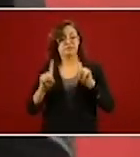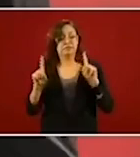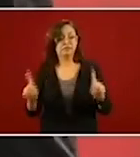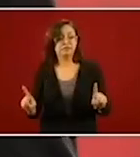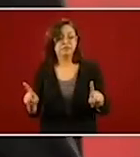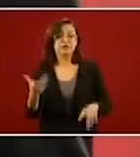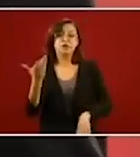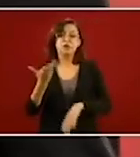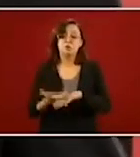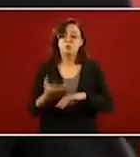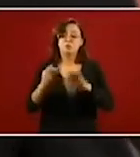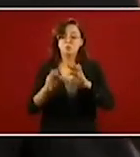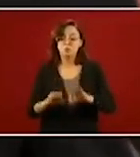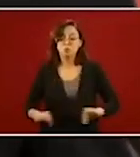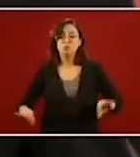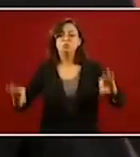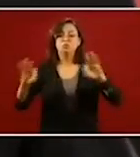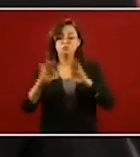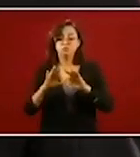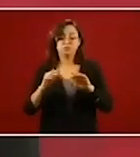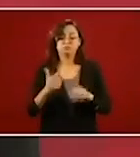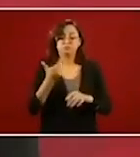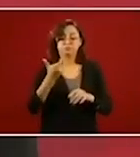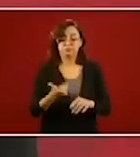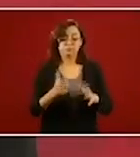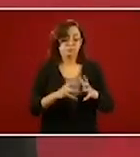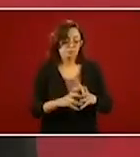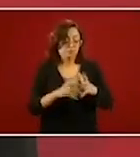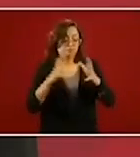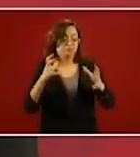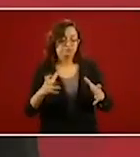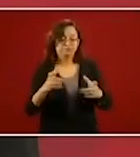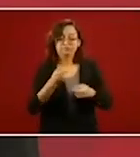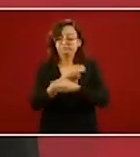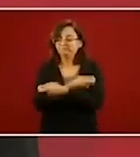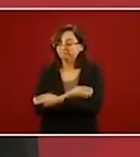haya una mejor distribución del ingreso